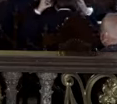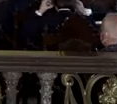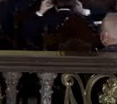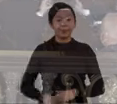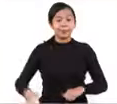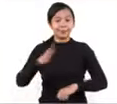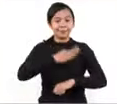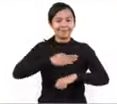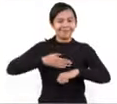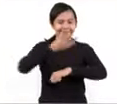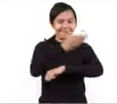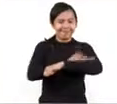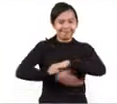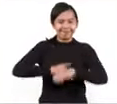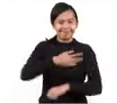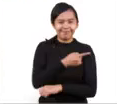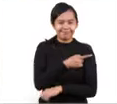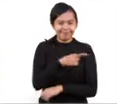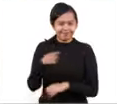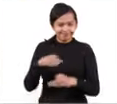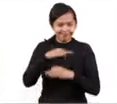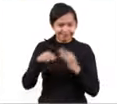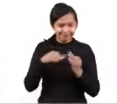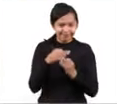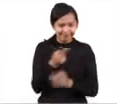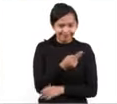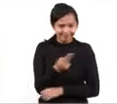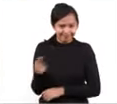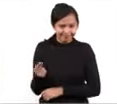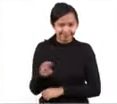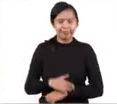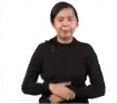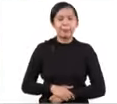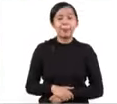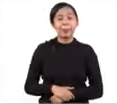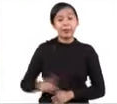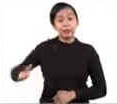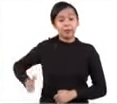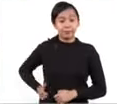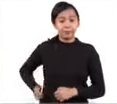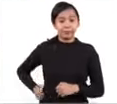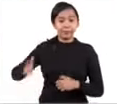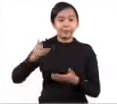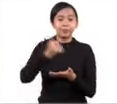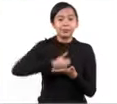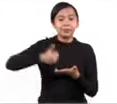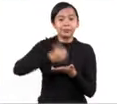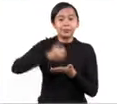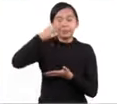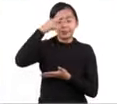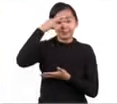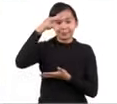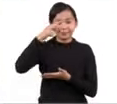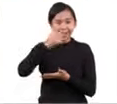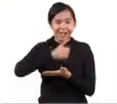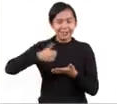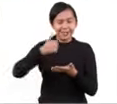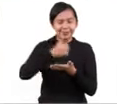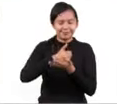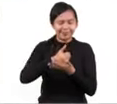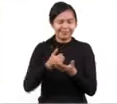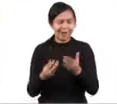Muy buenas tardes, tengan todas y todos ustedes. El Gobierno de la Ciudad de México, ciudad